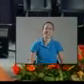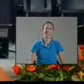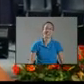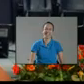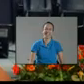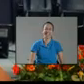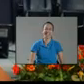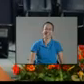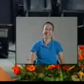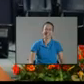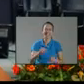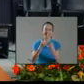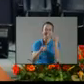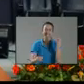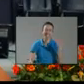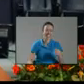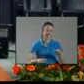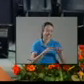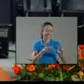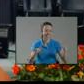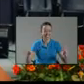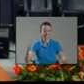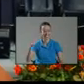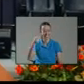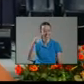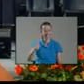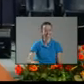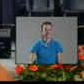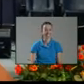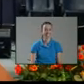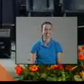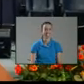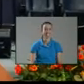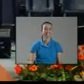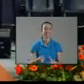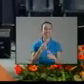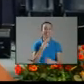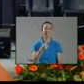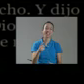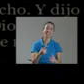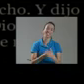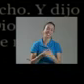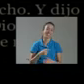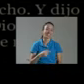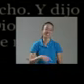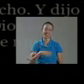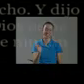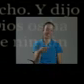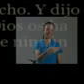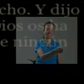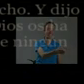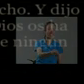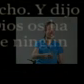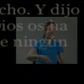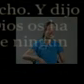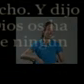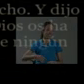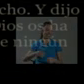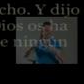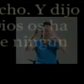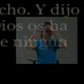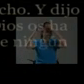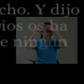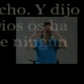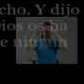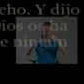Si usted diezma, ofrenda, ¿diezmamos o no? ¿Sí? Porque si no diezmamos,